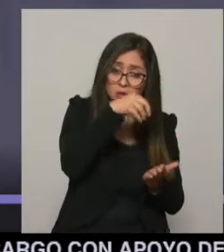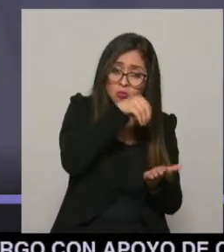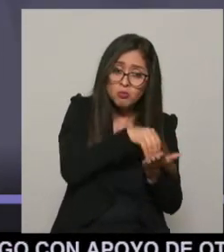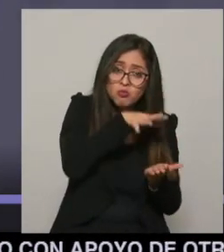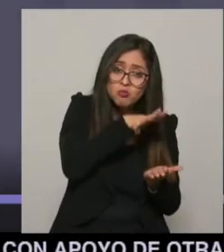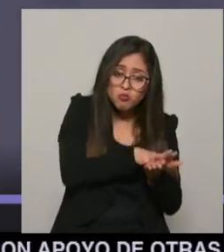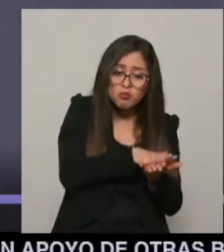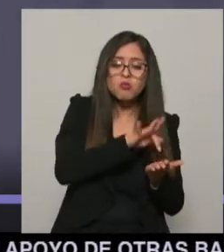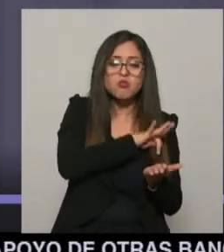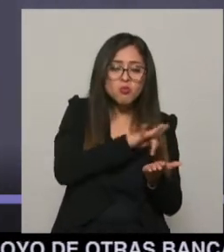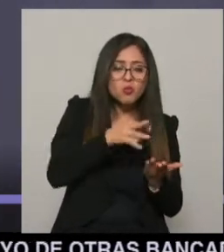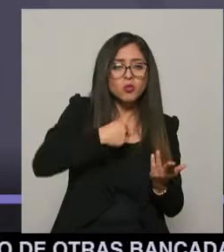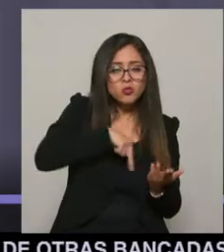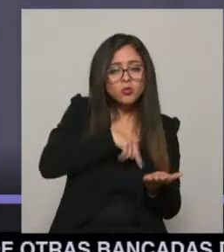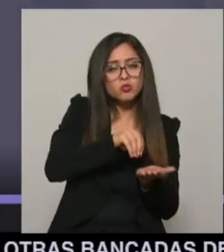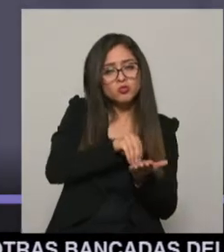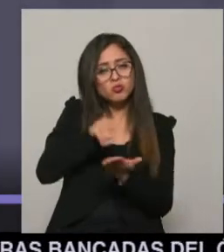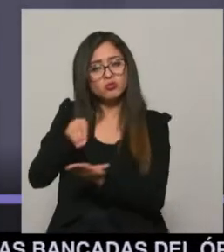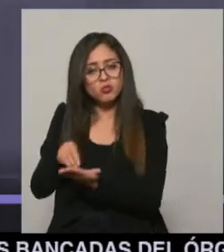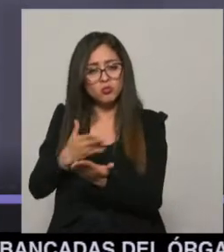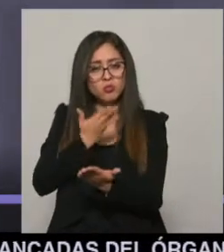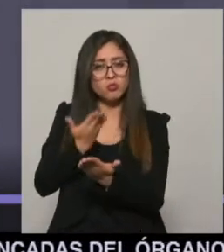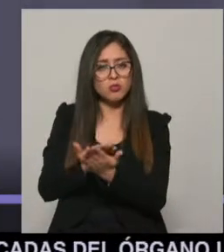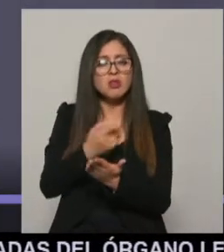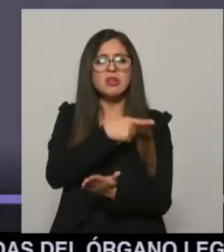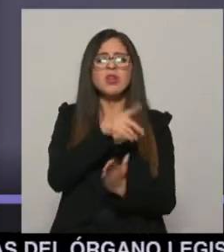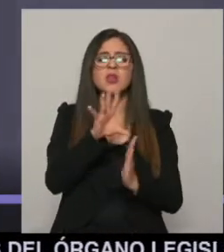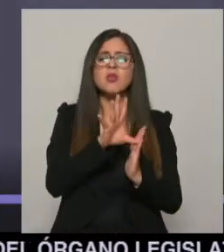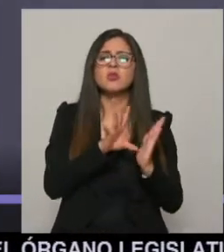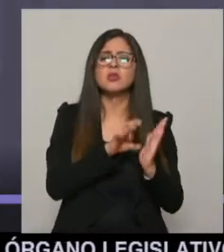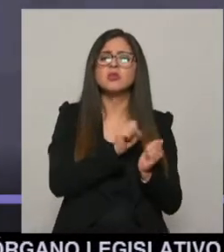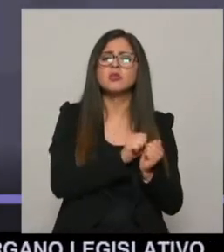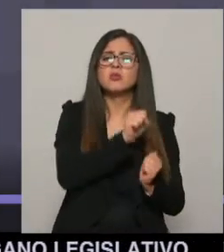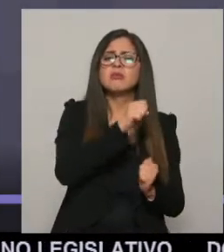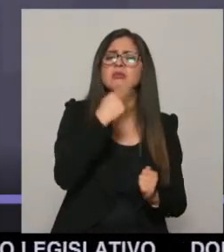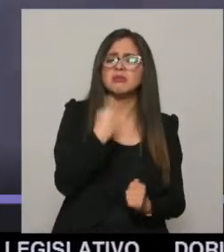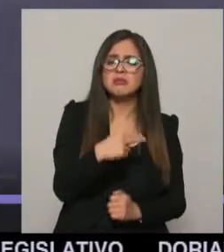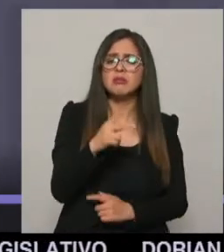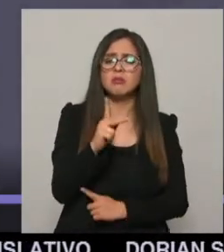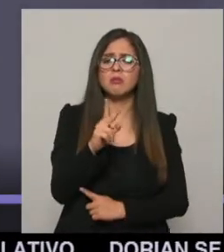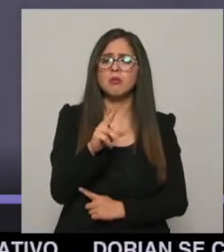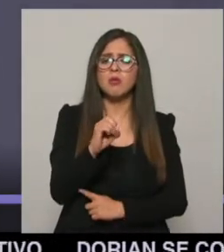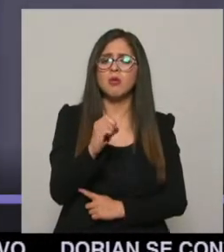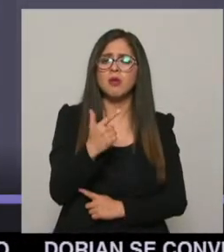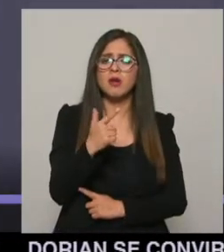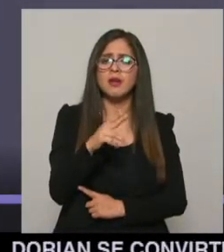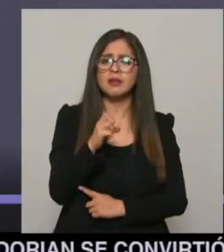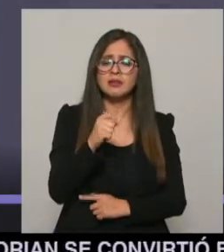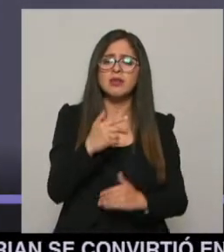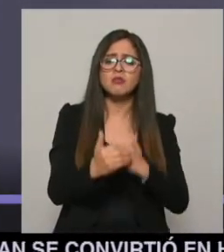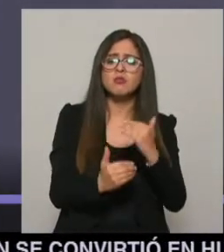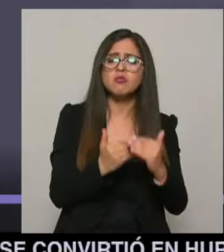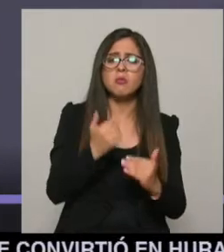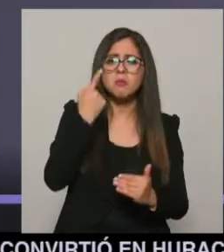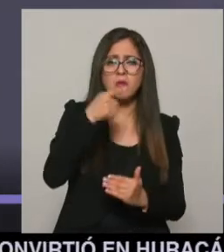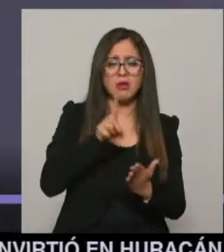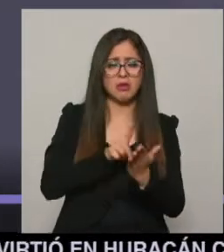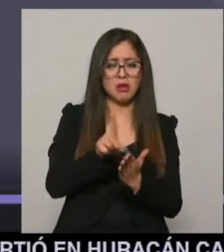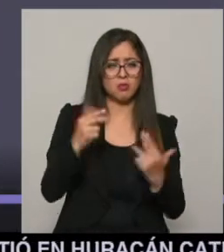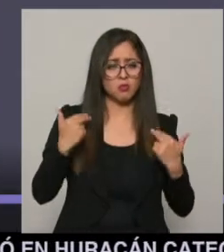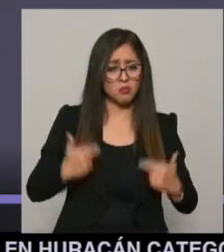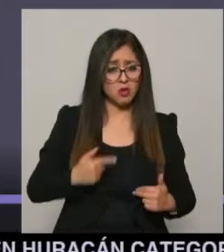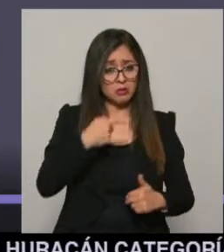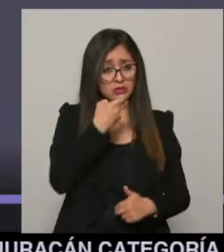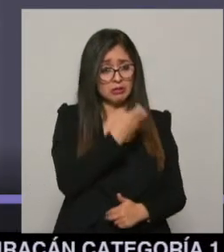Es una constitución progresista, sin duda alguna, por lo menos en el tema de derechos humanos, sienta bases